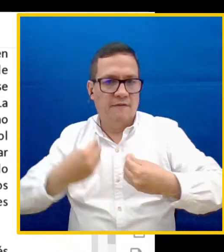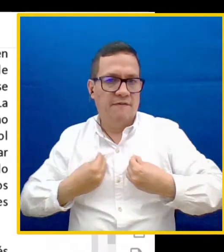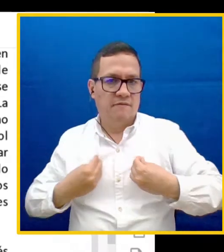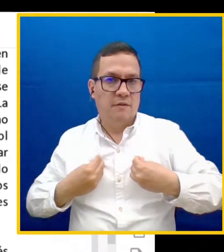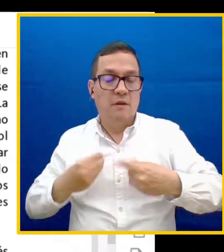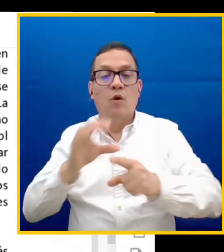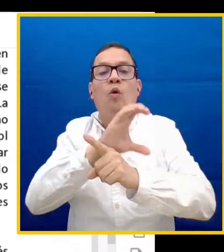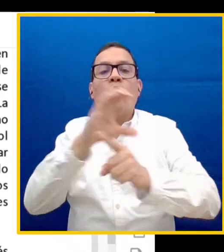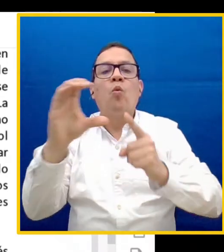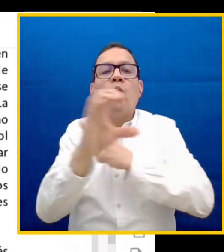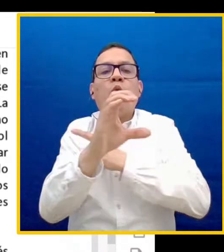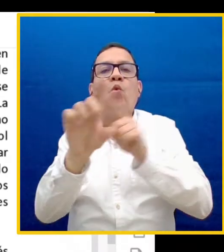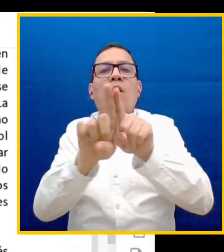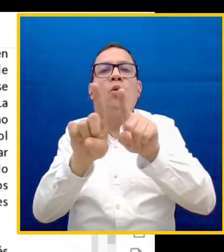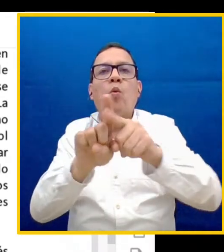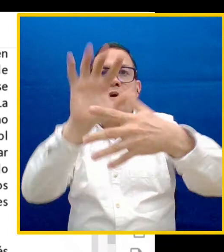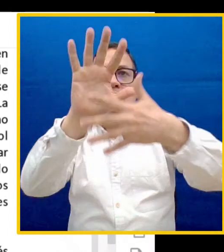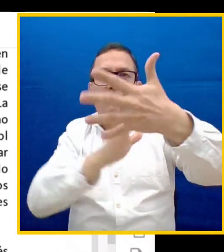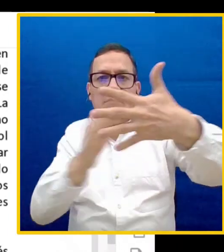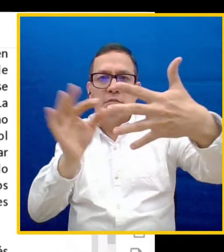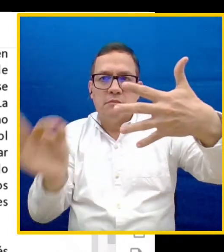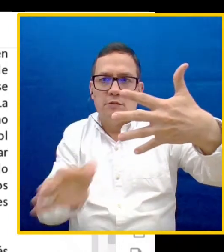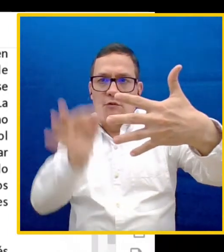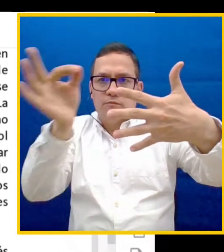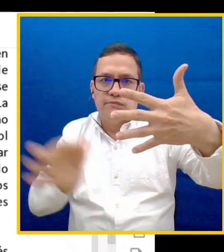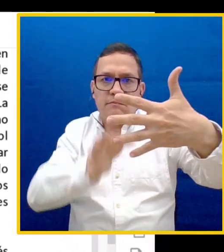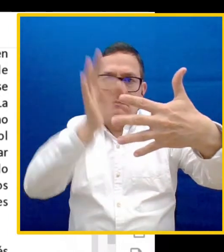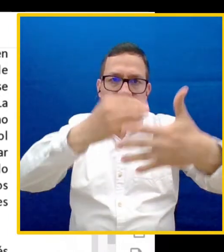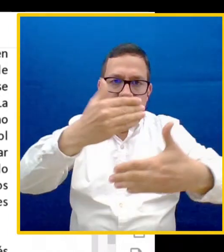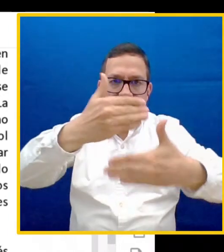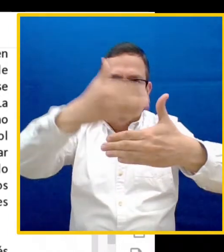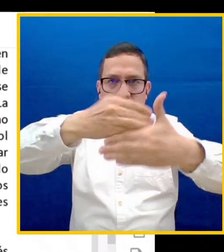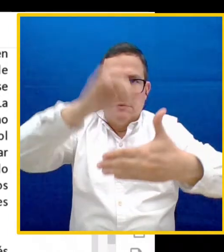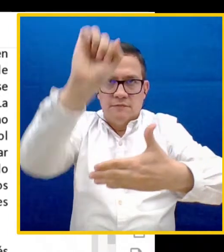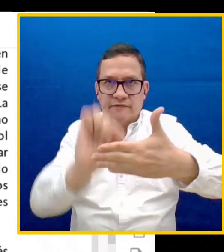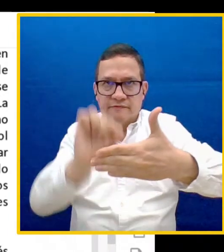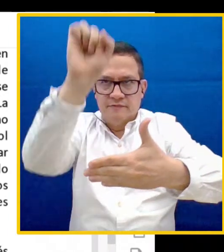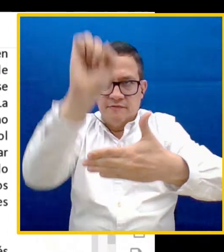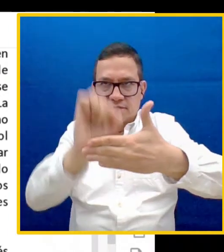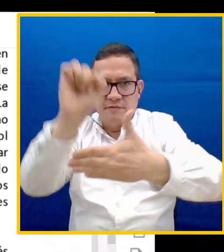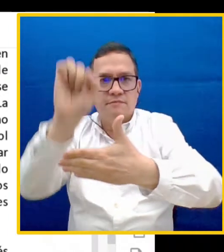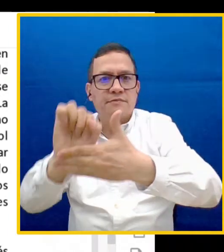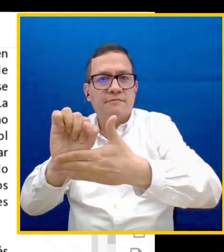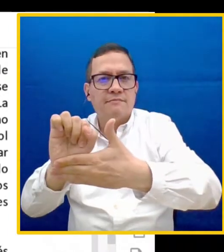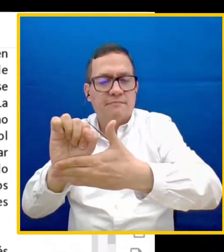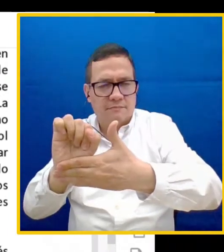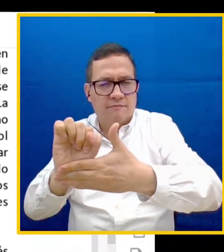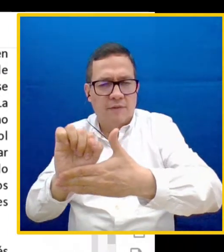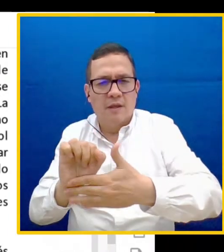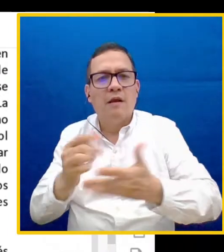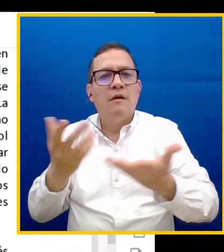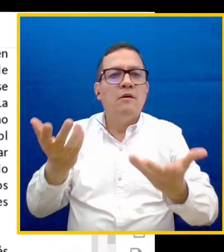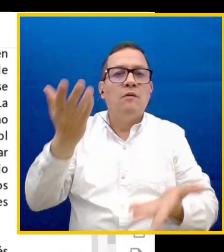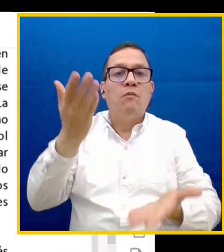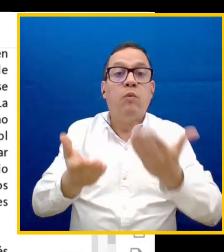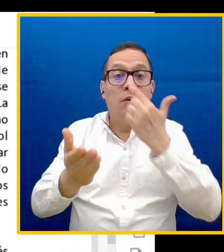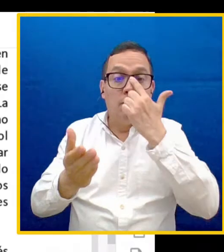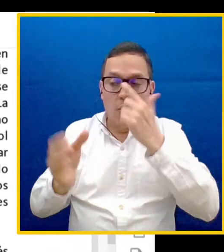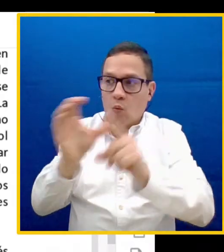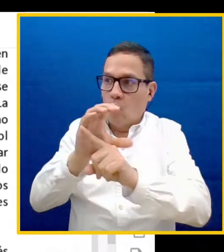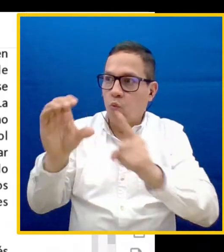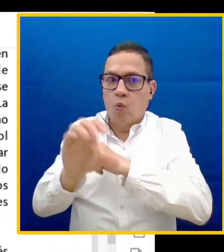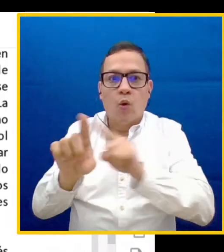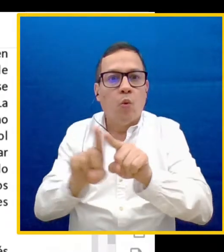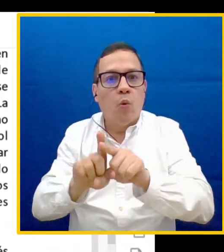análisis de la cultura ha de ser, por lo tanto, no una ciencia experimental en busca de leyes, sino